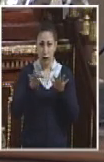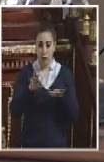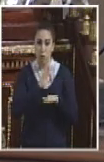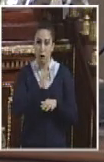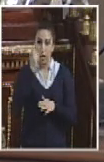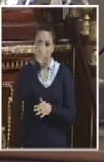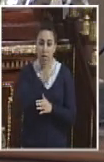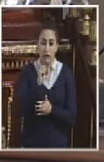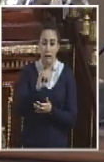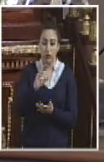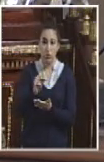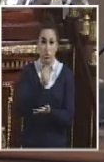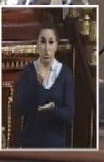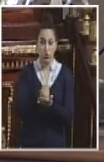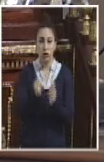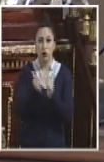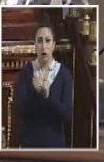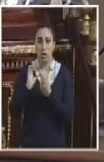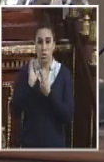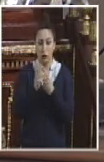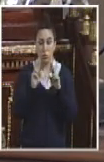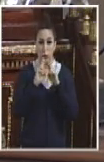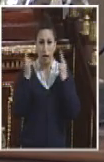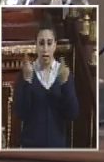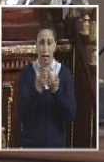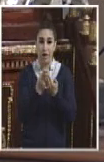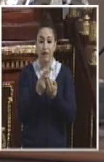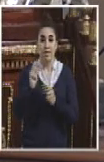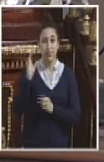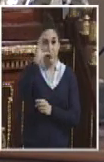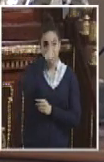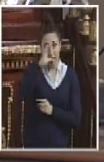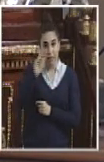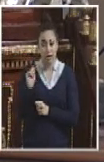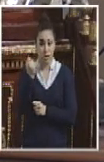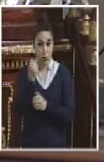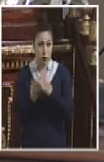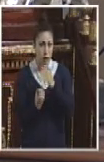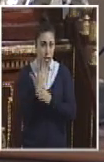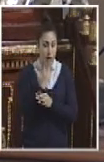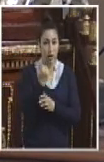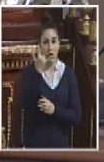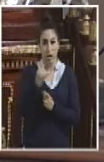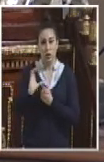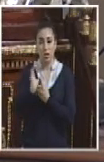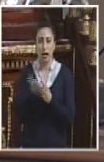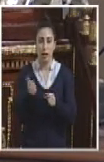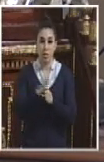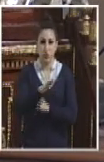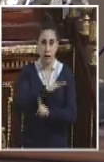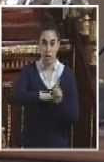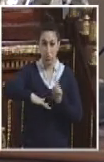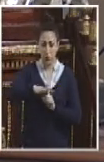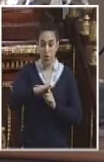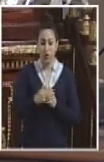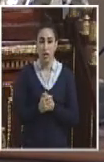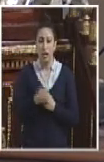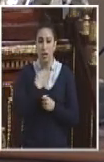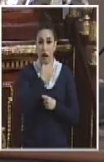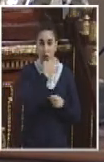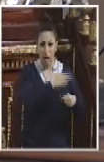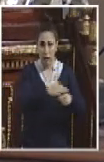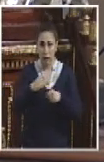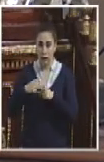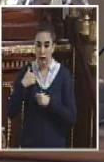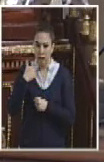las Comisiones Unidas de Ciencia, Tecnología e Innovación y la de Administración Pública Local. Se informa que después